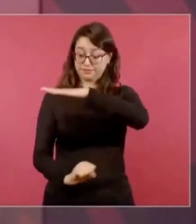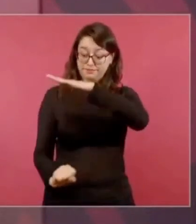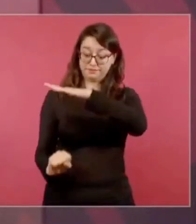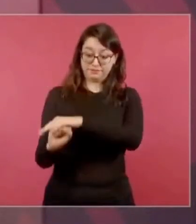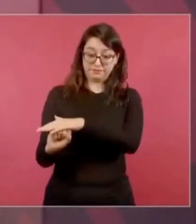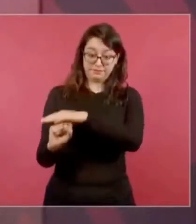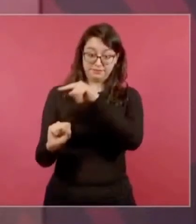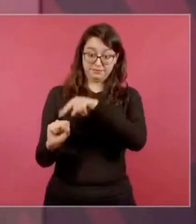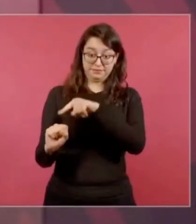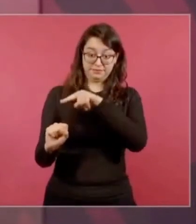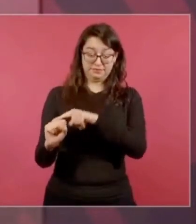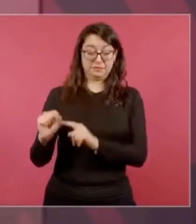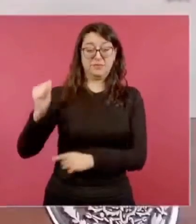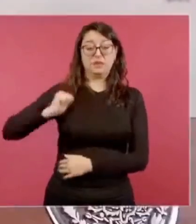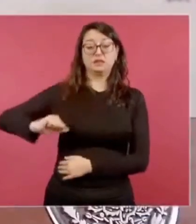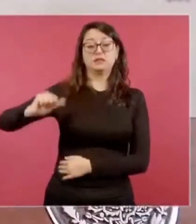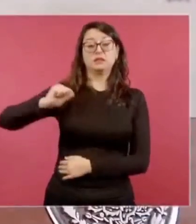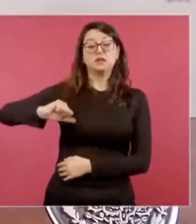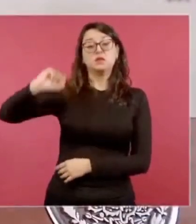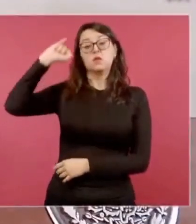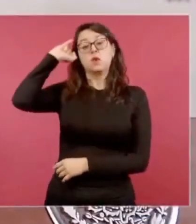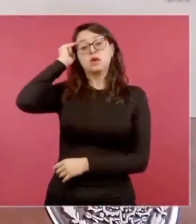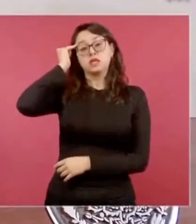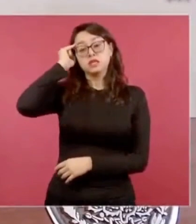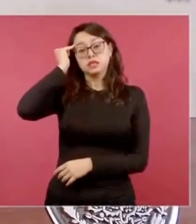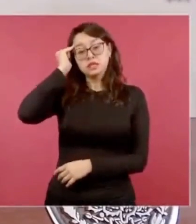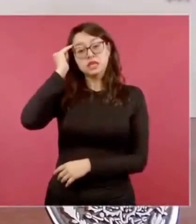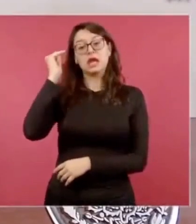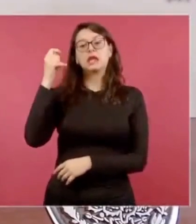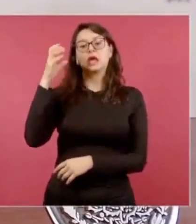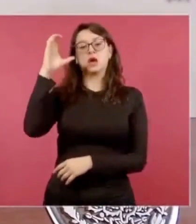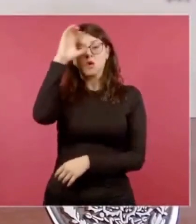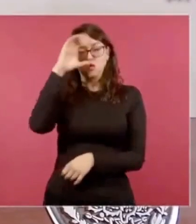prehispánica que nos alimenta de virtudes